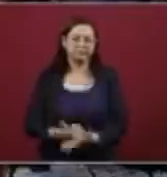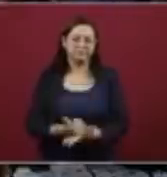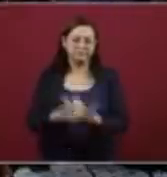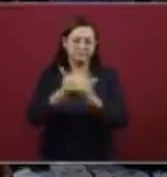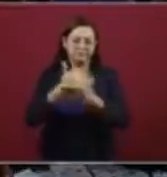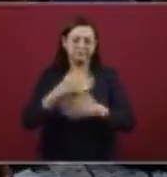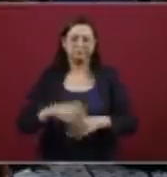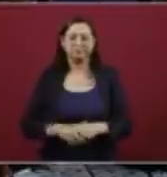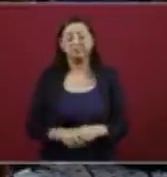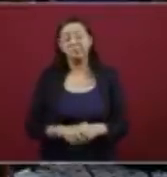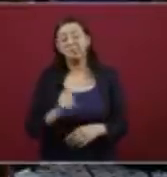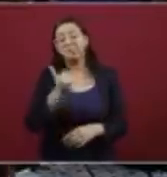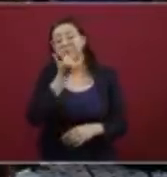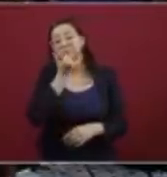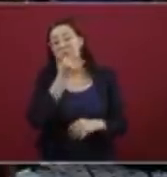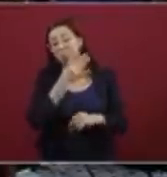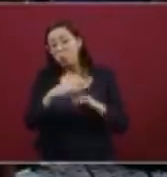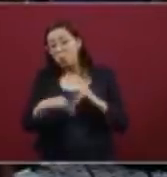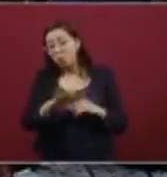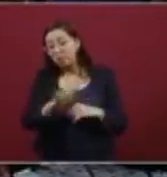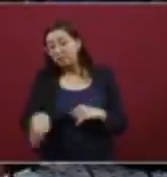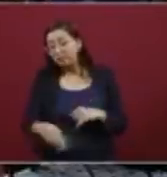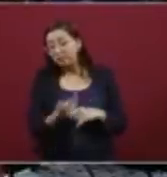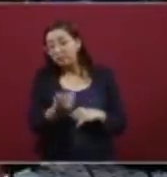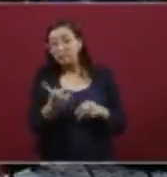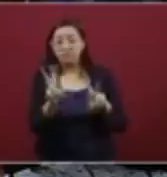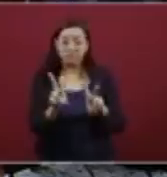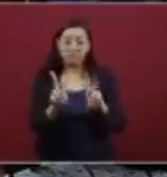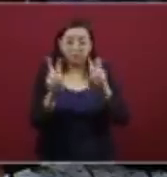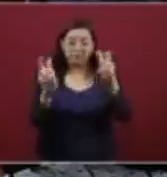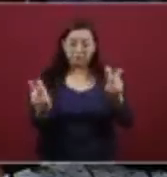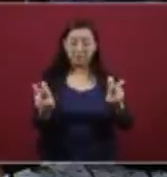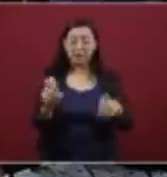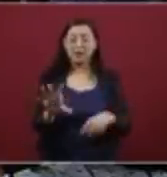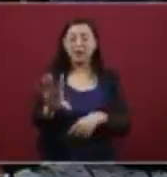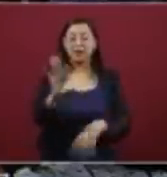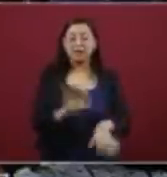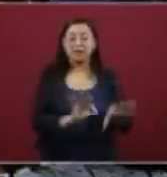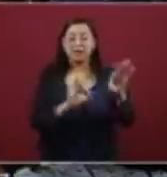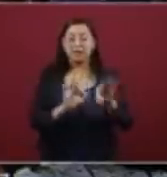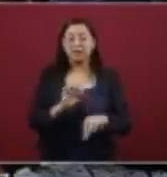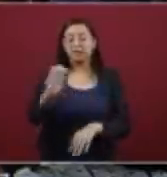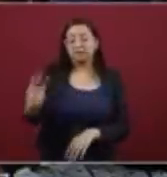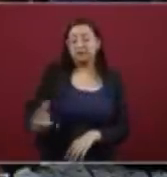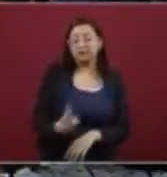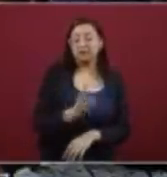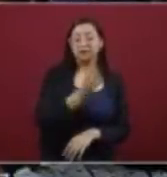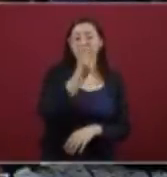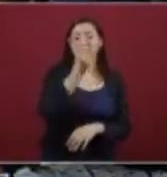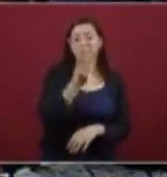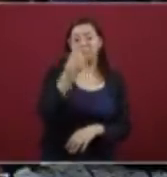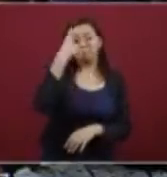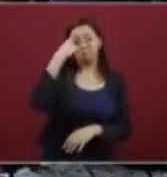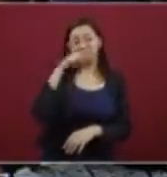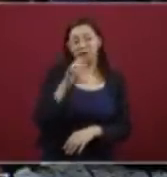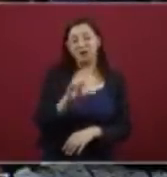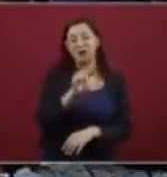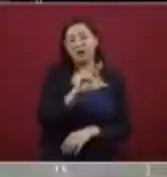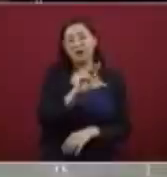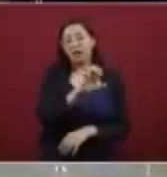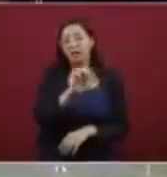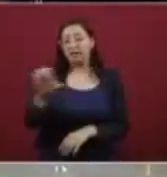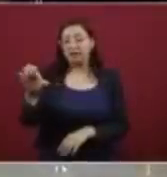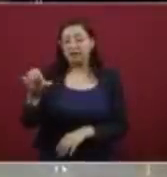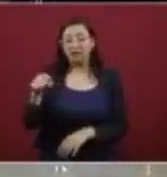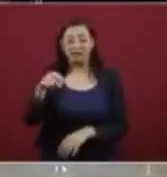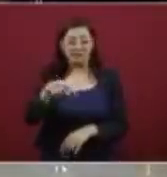Si me permite nada más otra pregunta, lo del tema de las ternas de la CRE que envió y que son prácticamente los